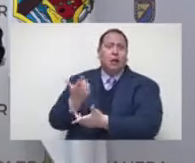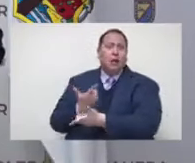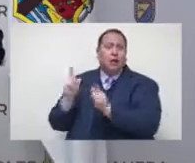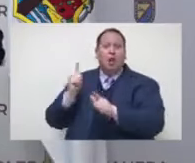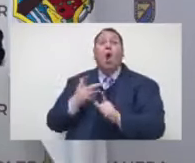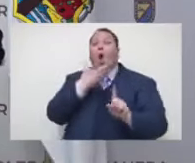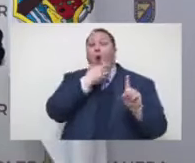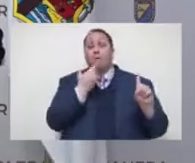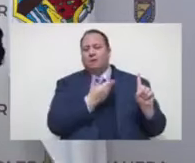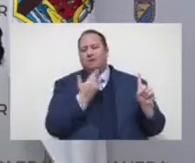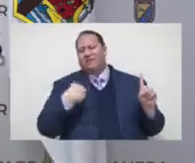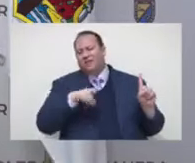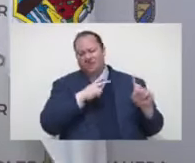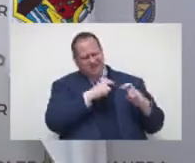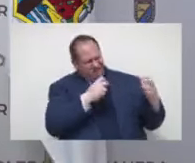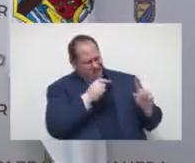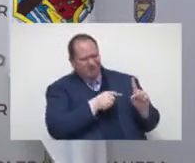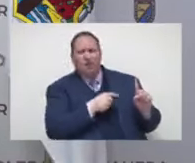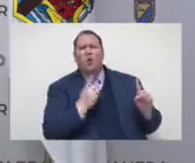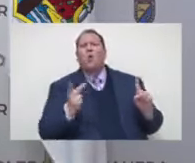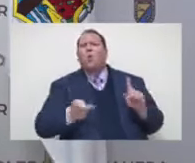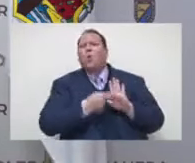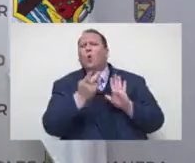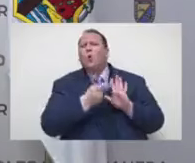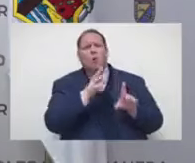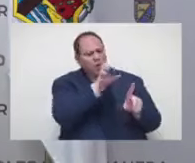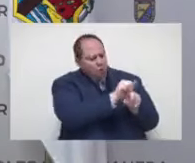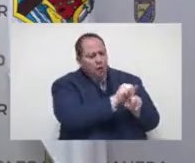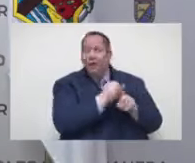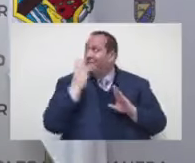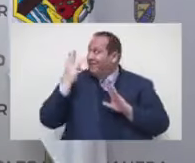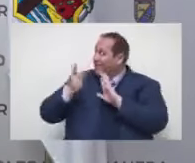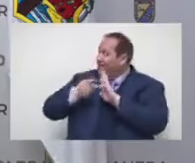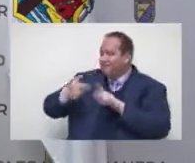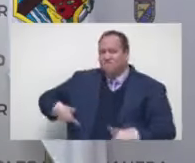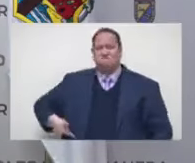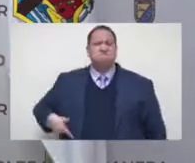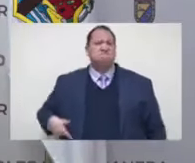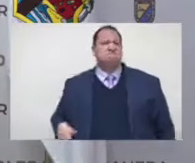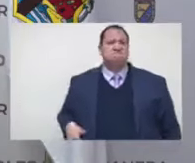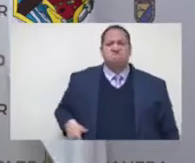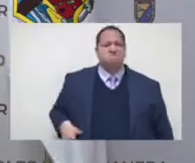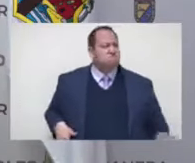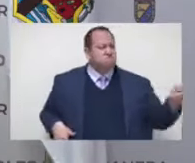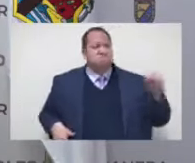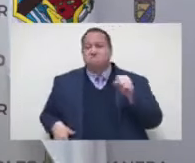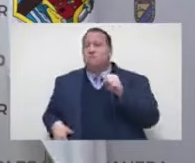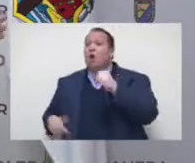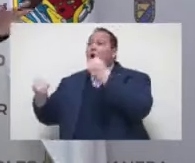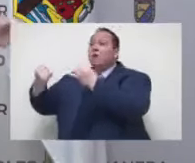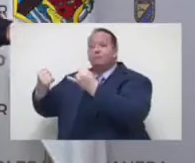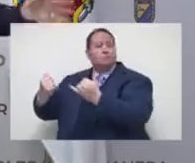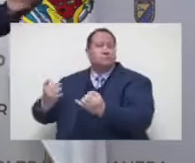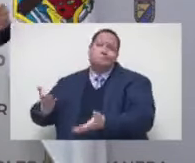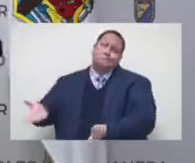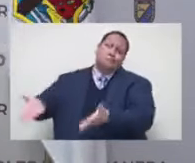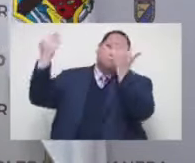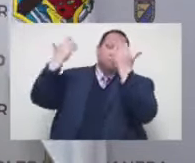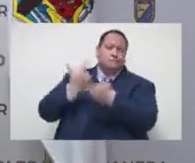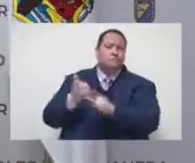sujeto en Tijuana que veíamos en la mesa de seguridad. ¿Cuántas veces lo han detenido? Tres veces. Con armas. Y nomás llega con el juez y órale, otra